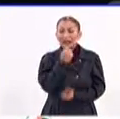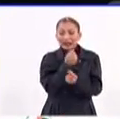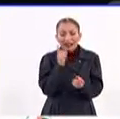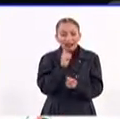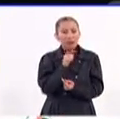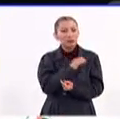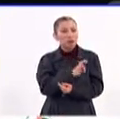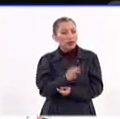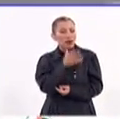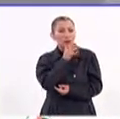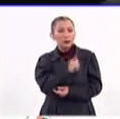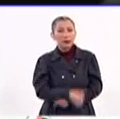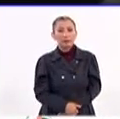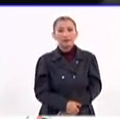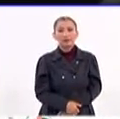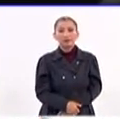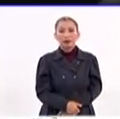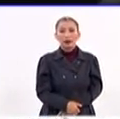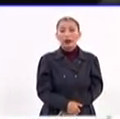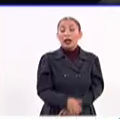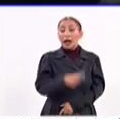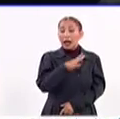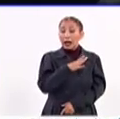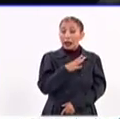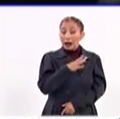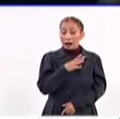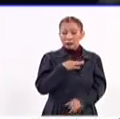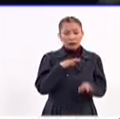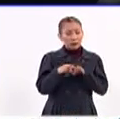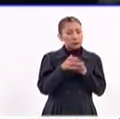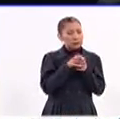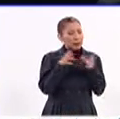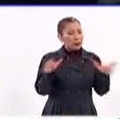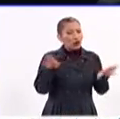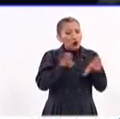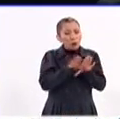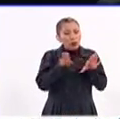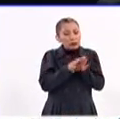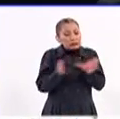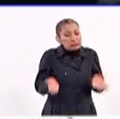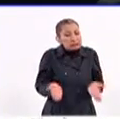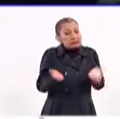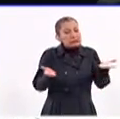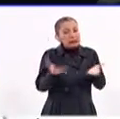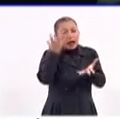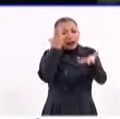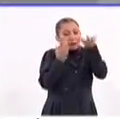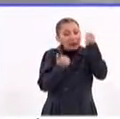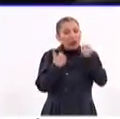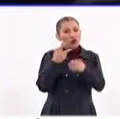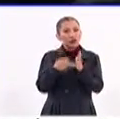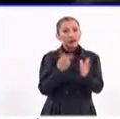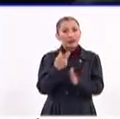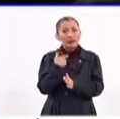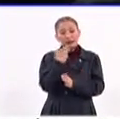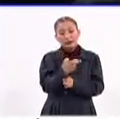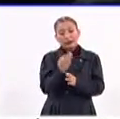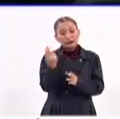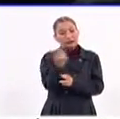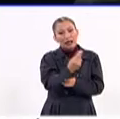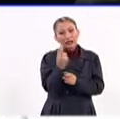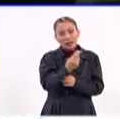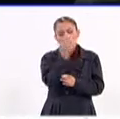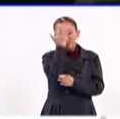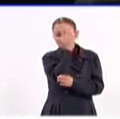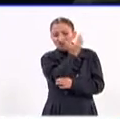niñas pueden o no pueden hacer. Hay una gran labor en cómo revitalizar el aprendizaje. Estas nuevas necesidades